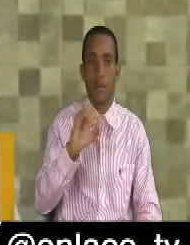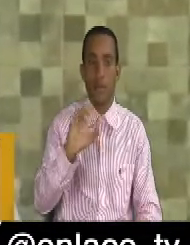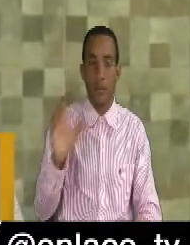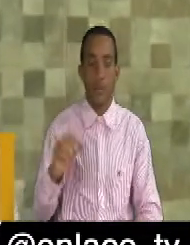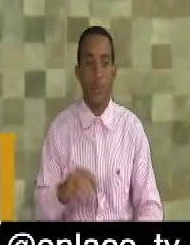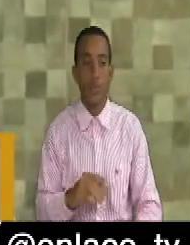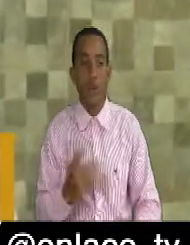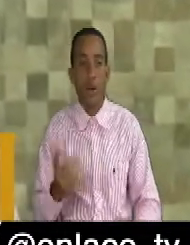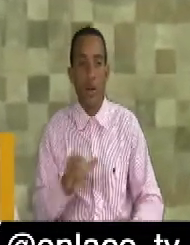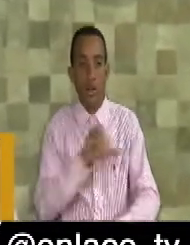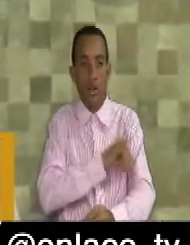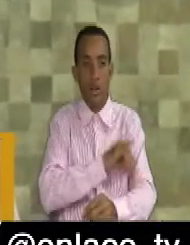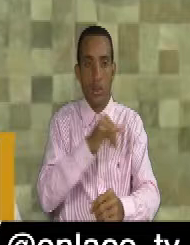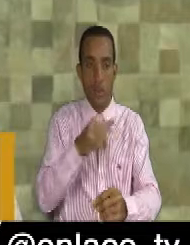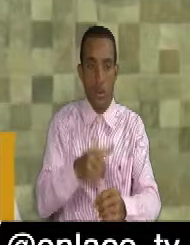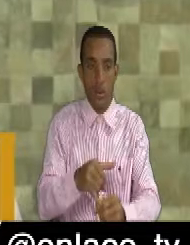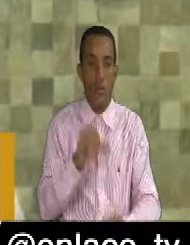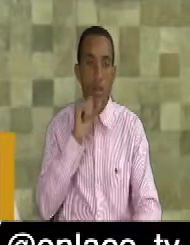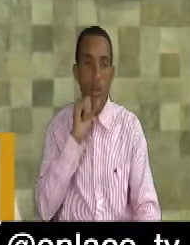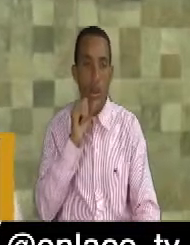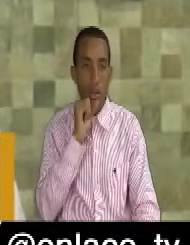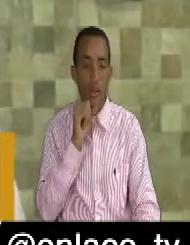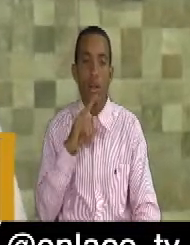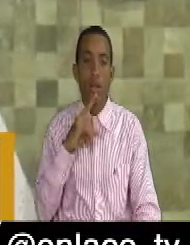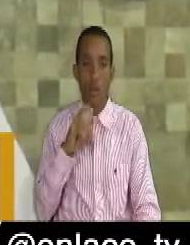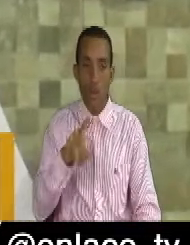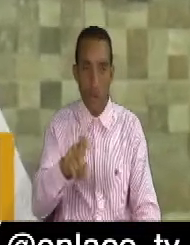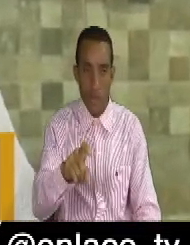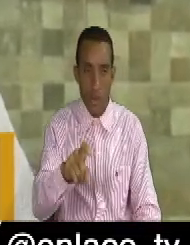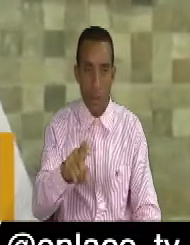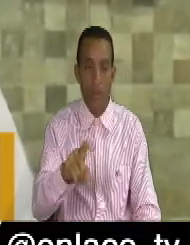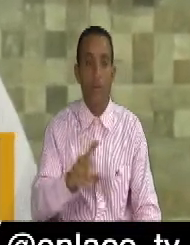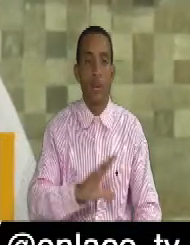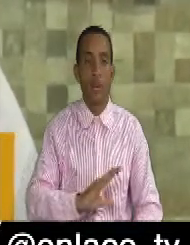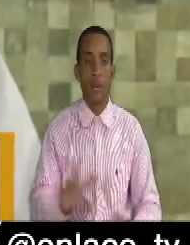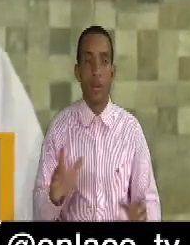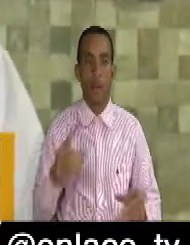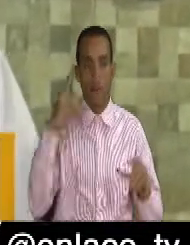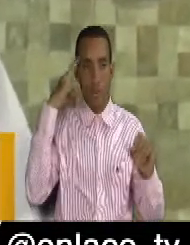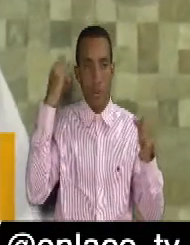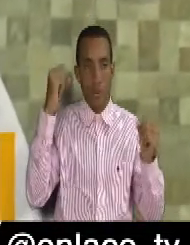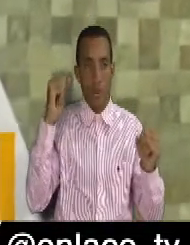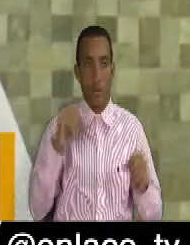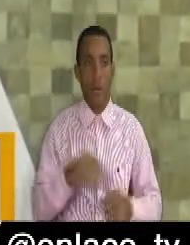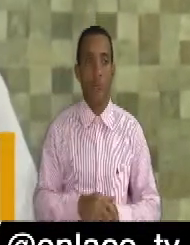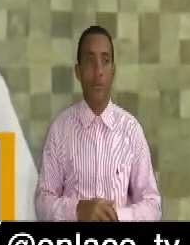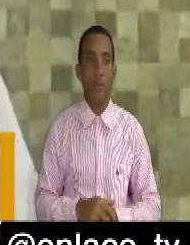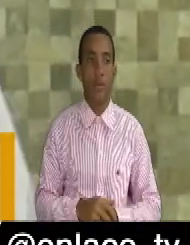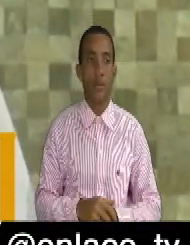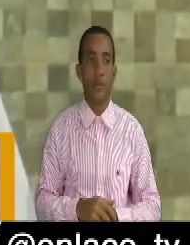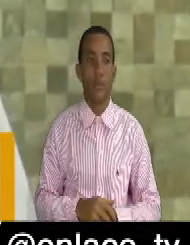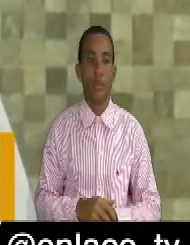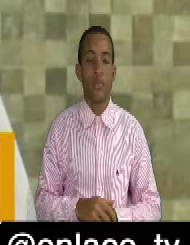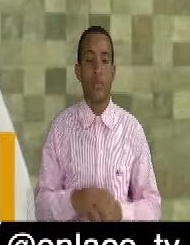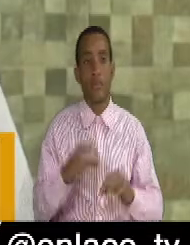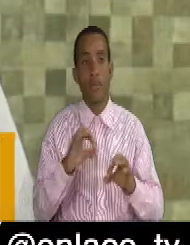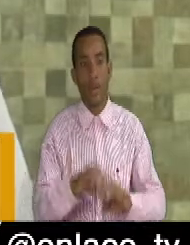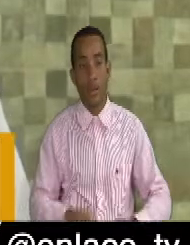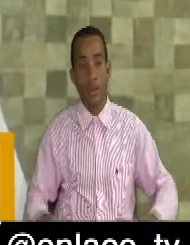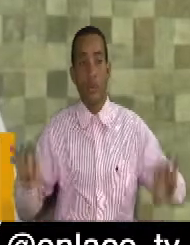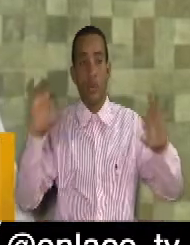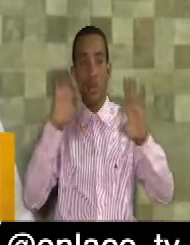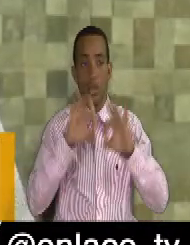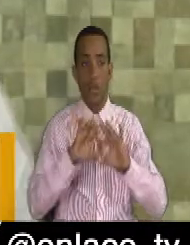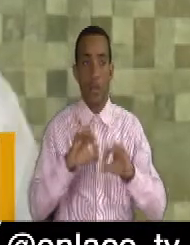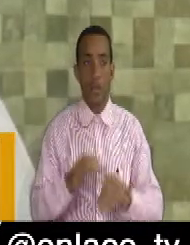Bucaramanga. Estos trabajos iniciarían en el mes de julio. Estamos muy preocupados, Pedro. Yo pienso que es importante